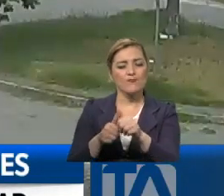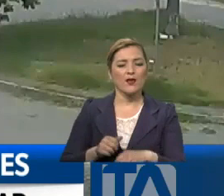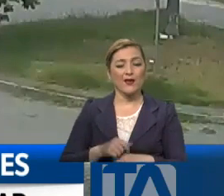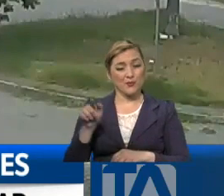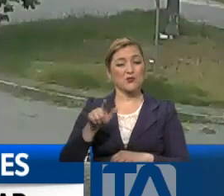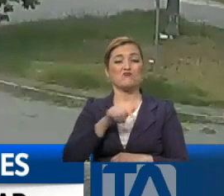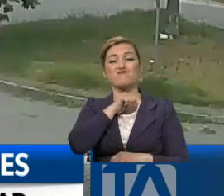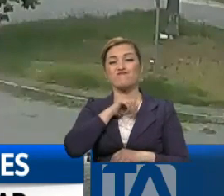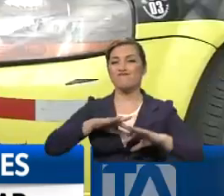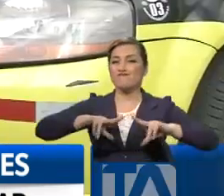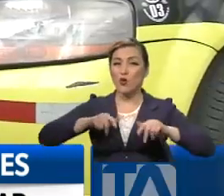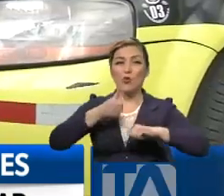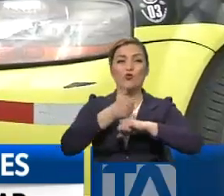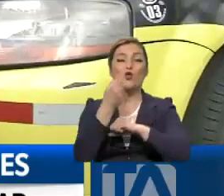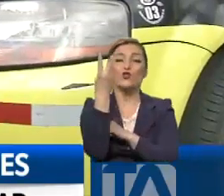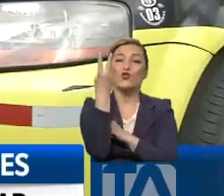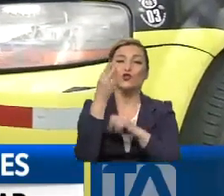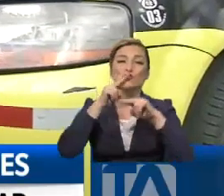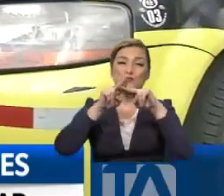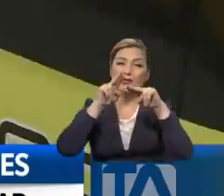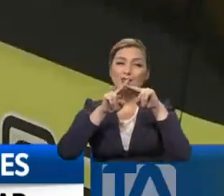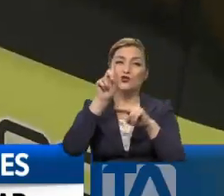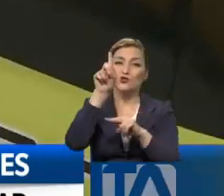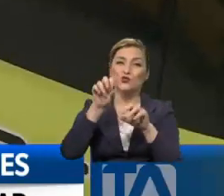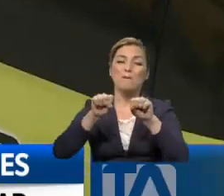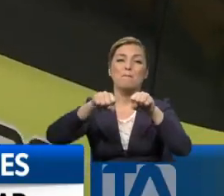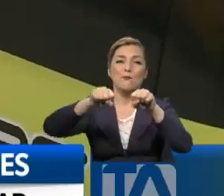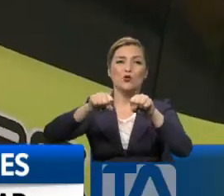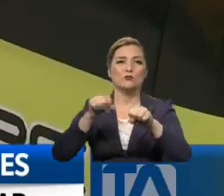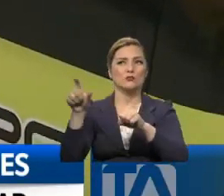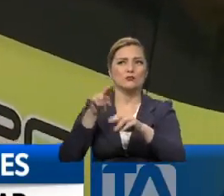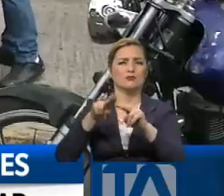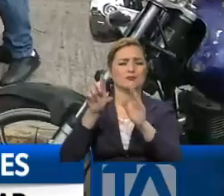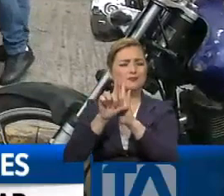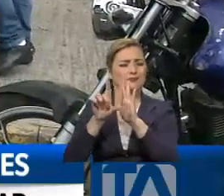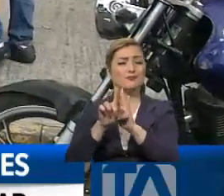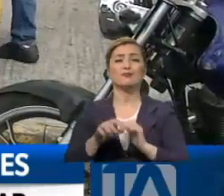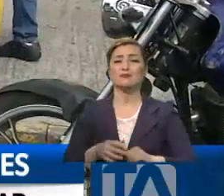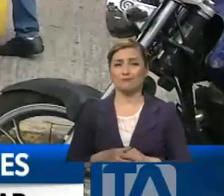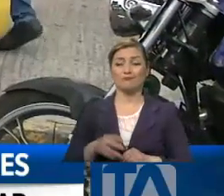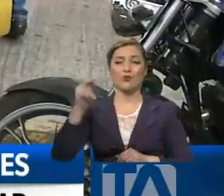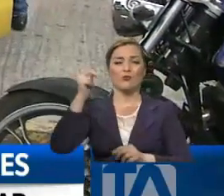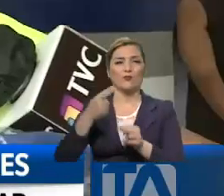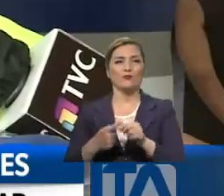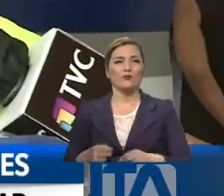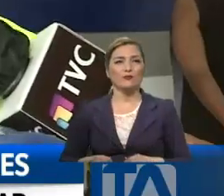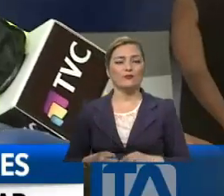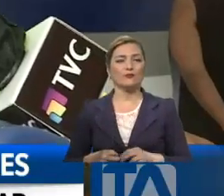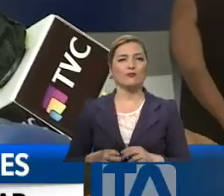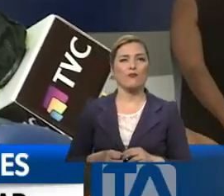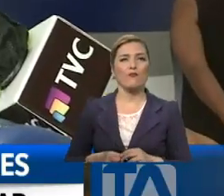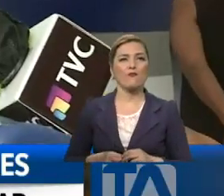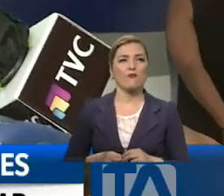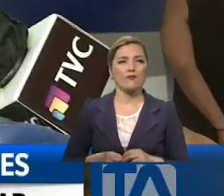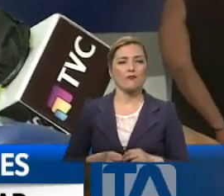y cometer sus delitos, se movilizaban en estos 2 taxis legales, principalmente por el norte de la ciudad. Que